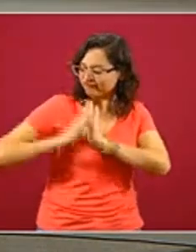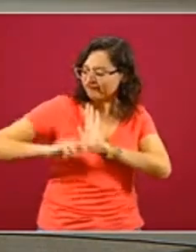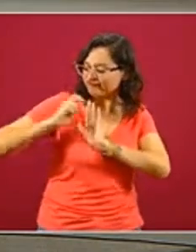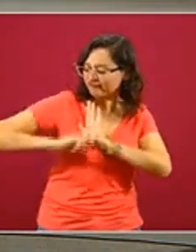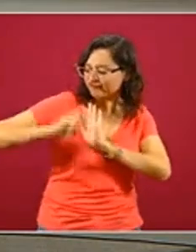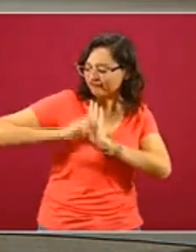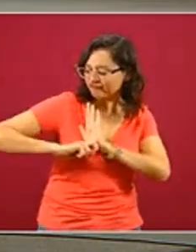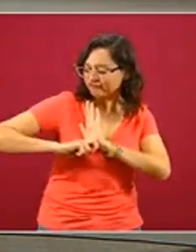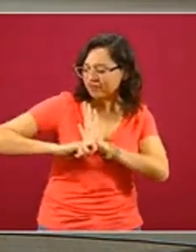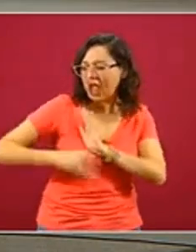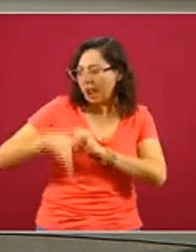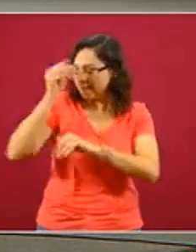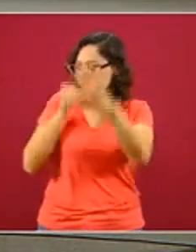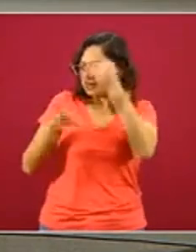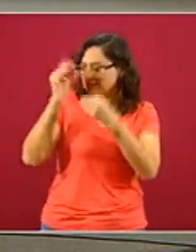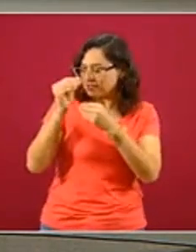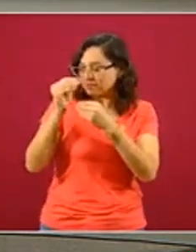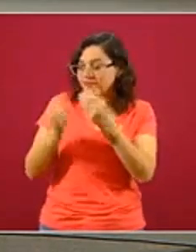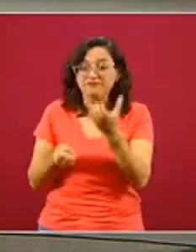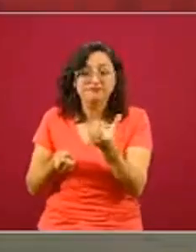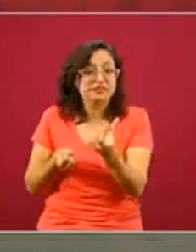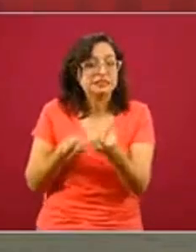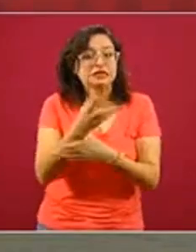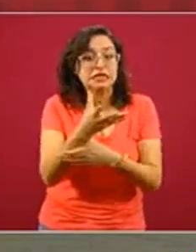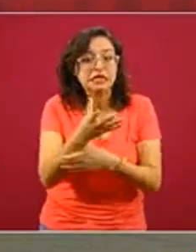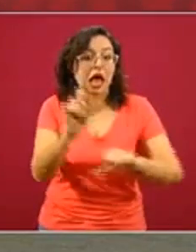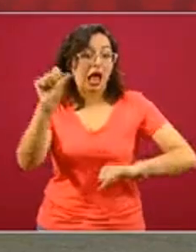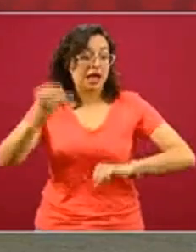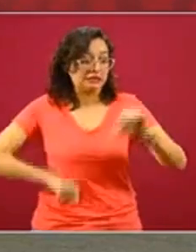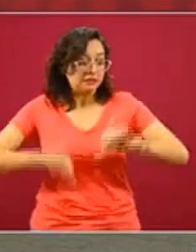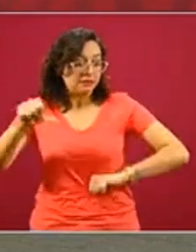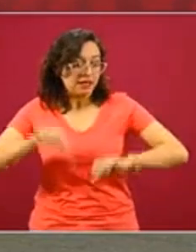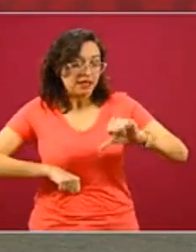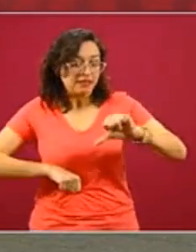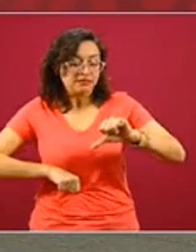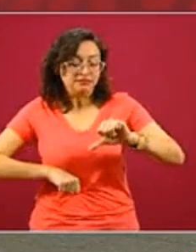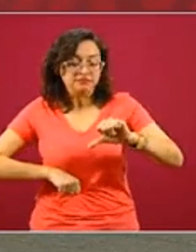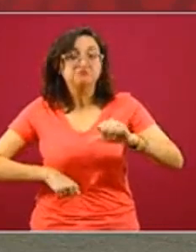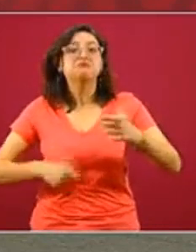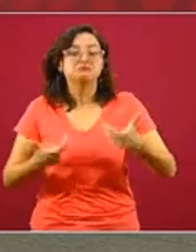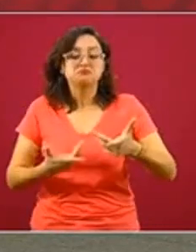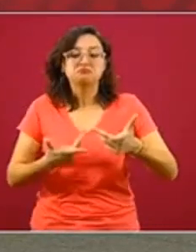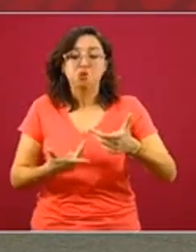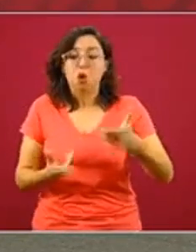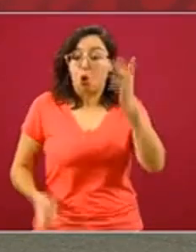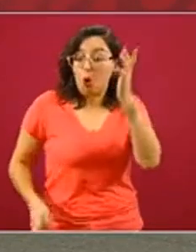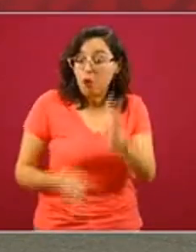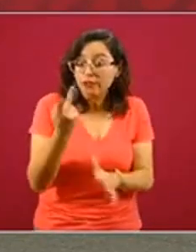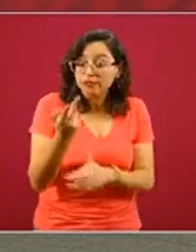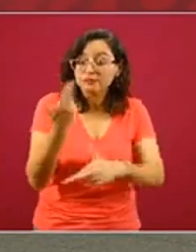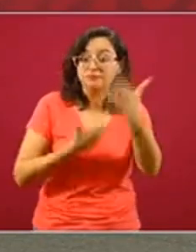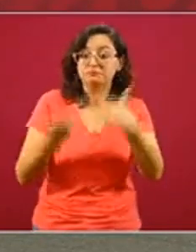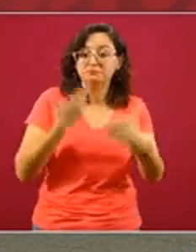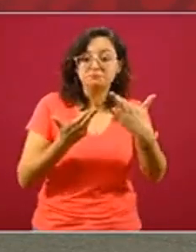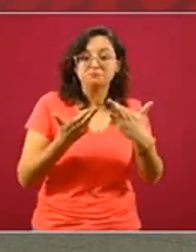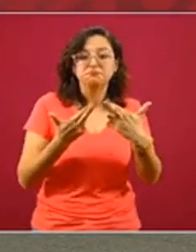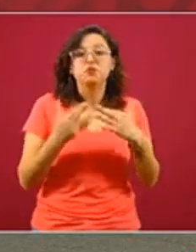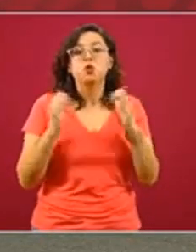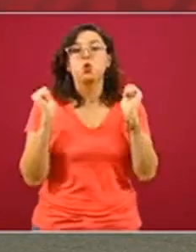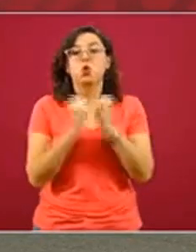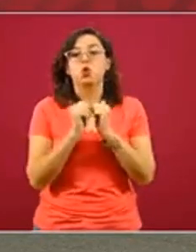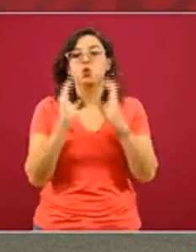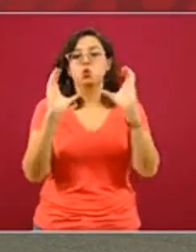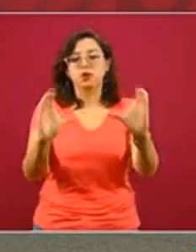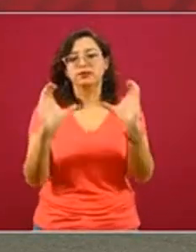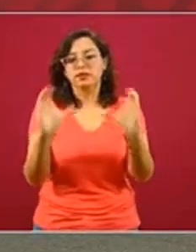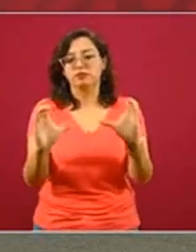distintas actividades, las acabo de comentar, respecto al semáforo, que tengamos estas actividades en la forma más segura